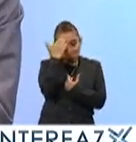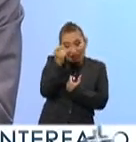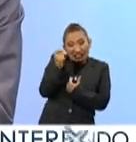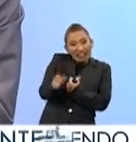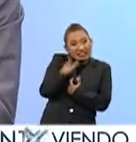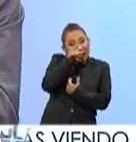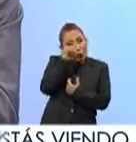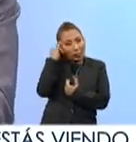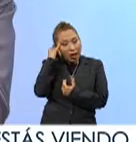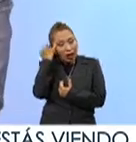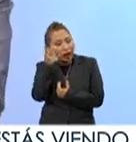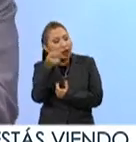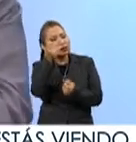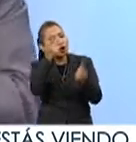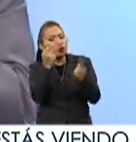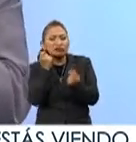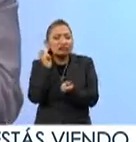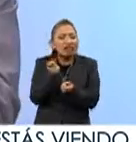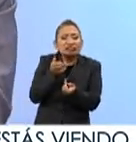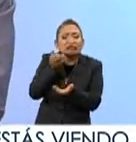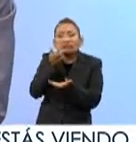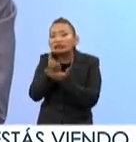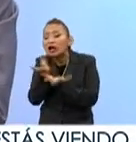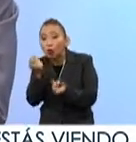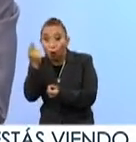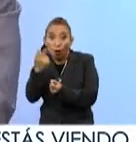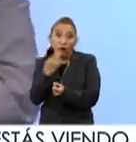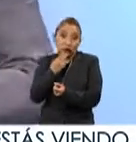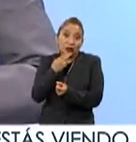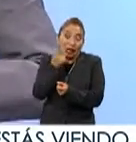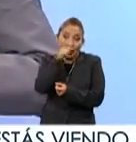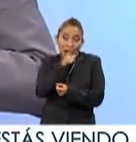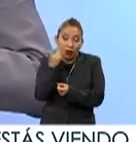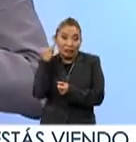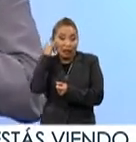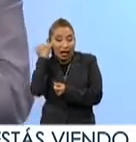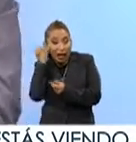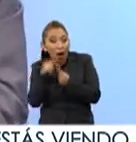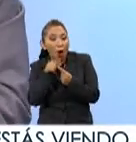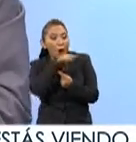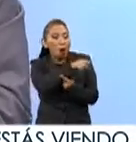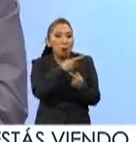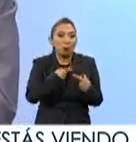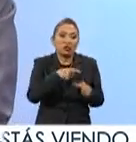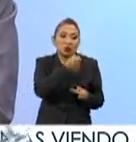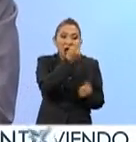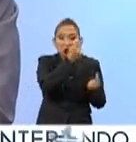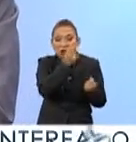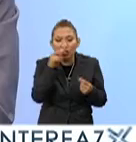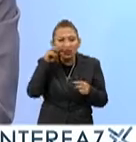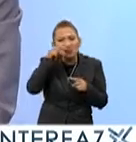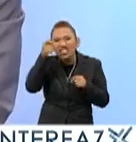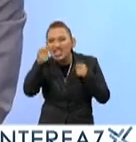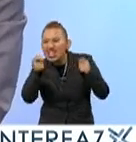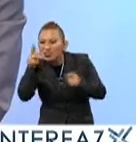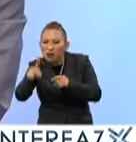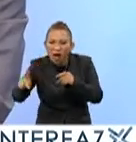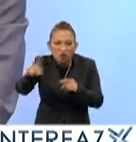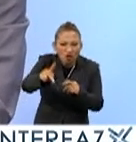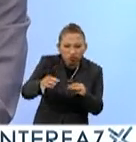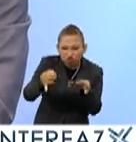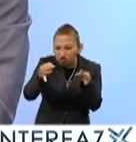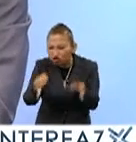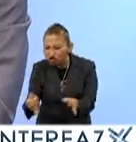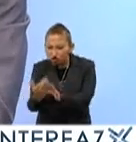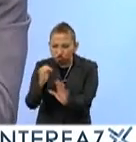quienes se han podido acercar, quienes dominan alguna lengua indígena, quienes se han adentrado en esta cosmovisión de lo que son los pueblos